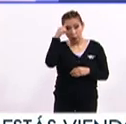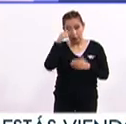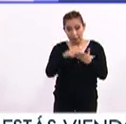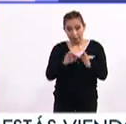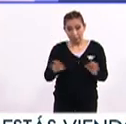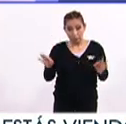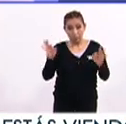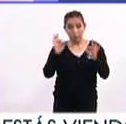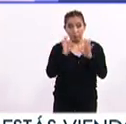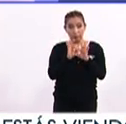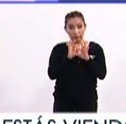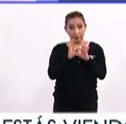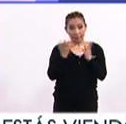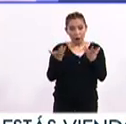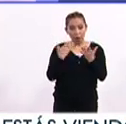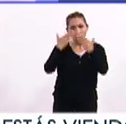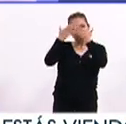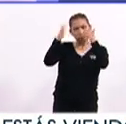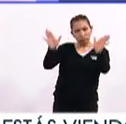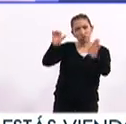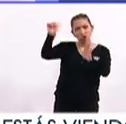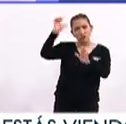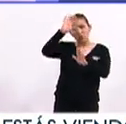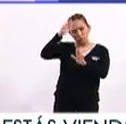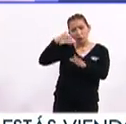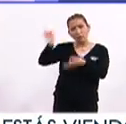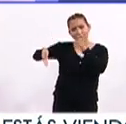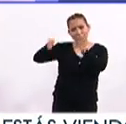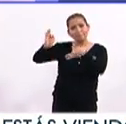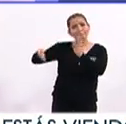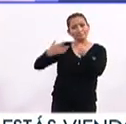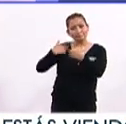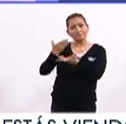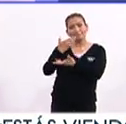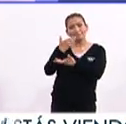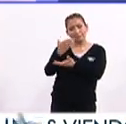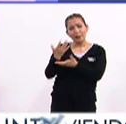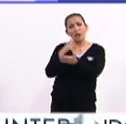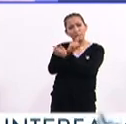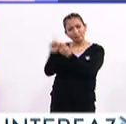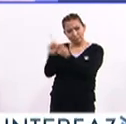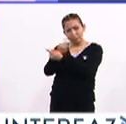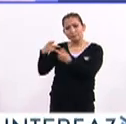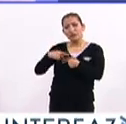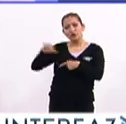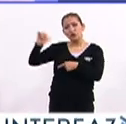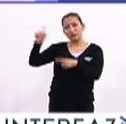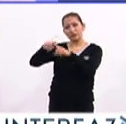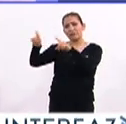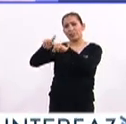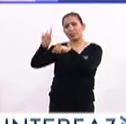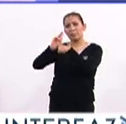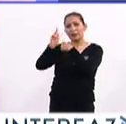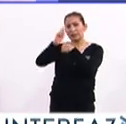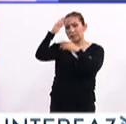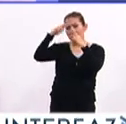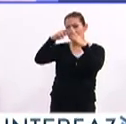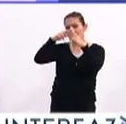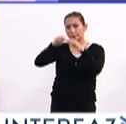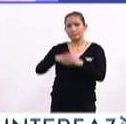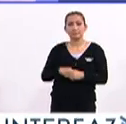es importante, pues estar abiertos a otras culturas y a aceptar y a convivir con personas de diferentes